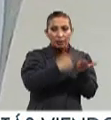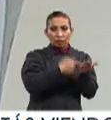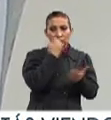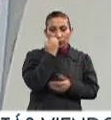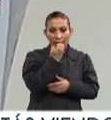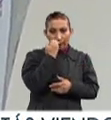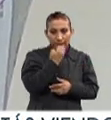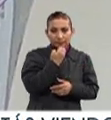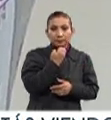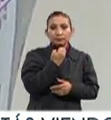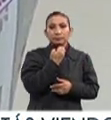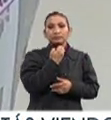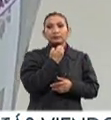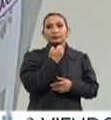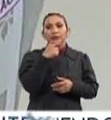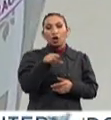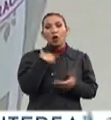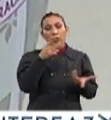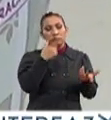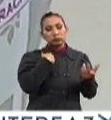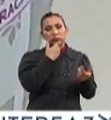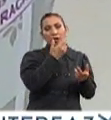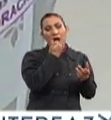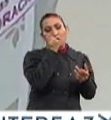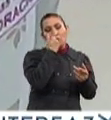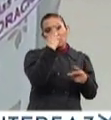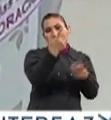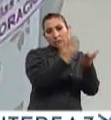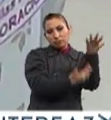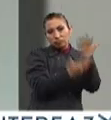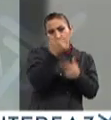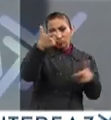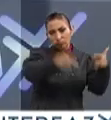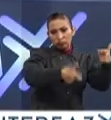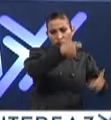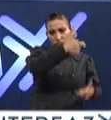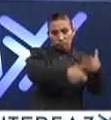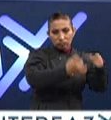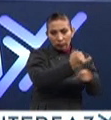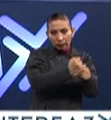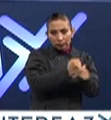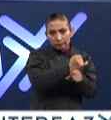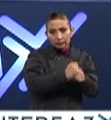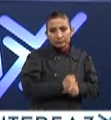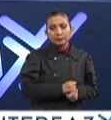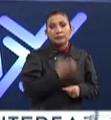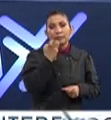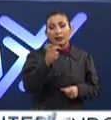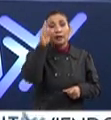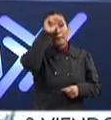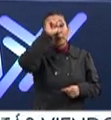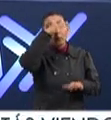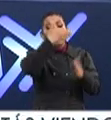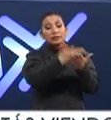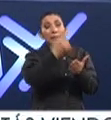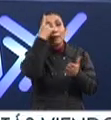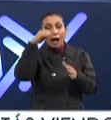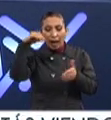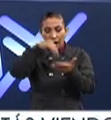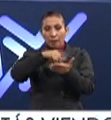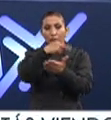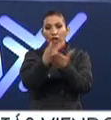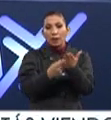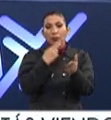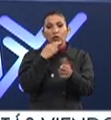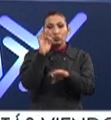escuela con recursos de las alumnas y propios de la investigación, y es la propuesta para que se implemente el